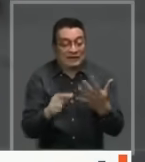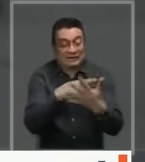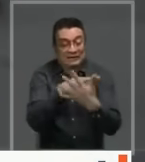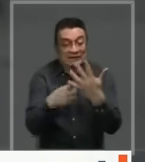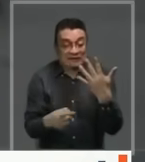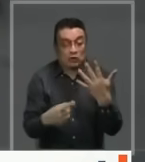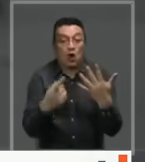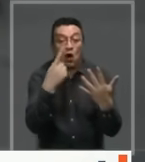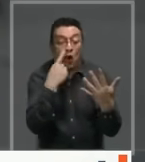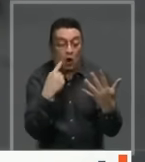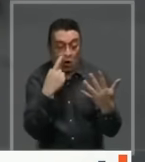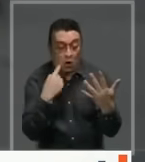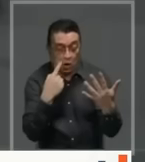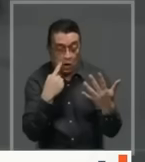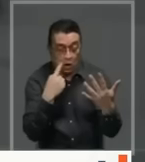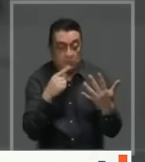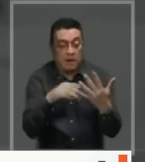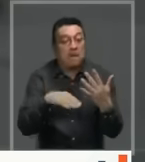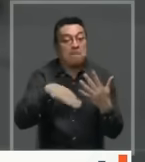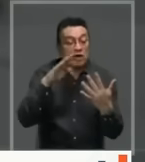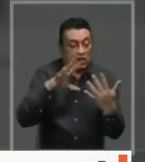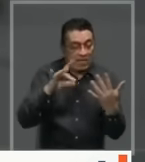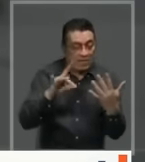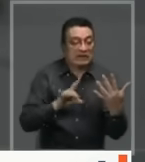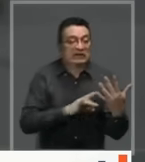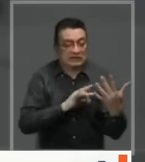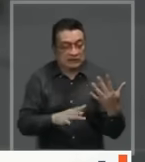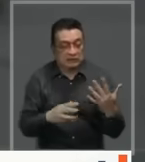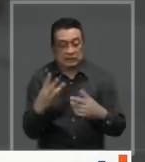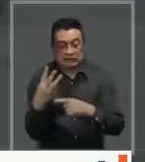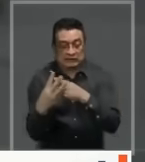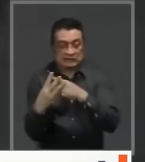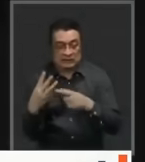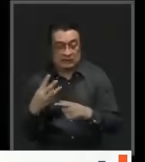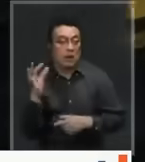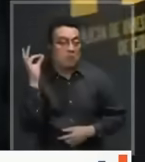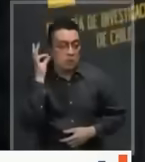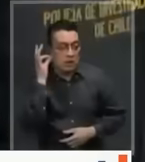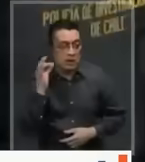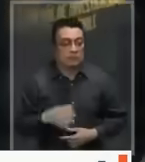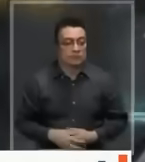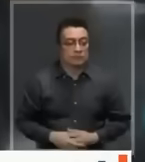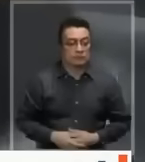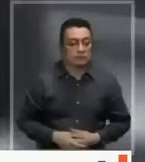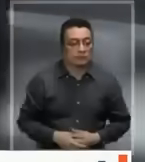sexo masculino, mayores de edad, chilenos, y 3 de ellos de sexo femenino.